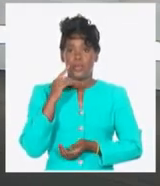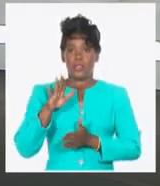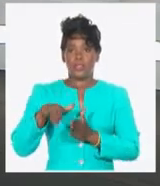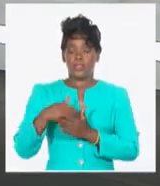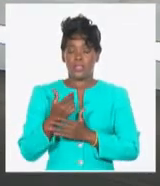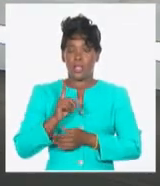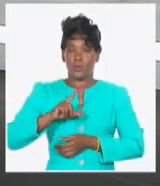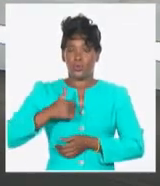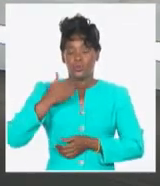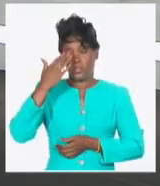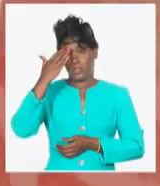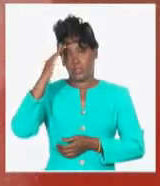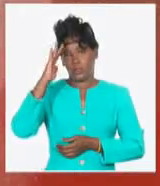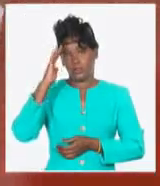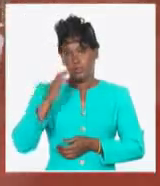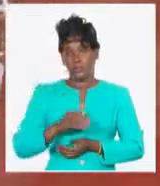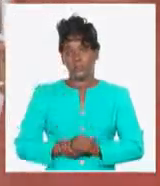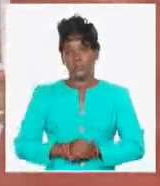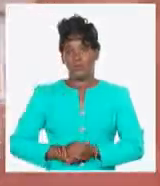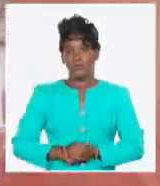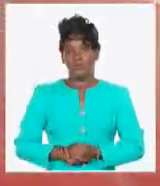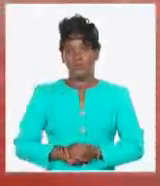la Cultura Cubana.